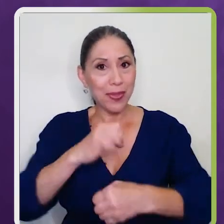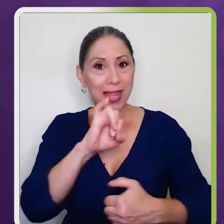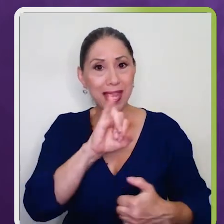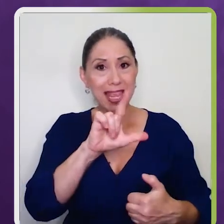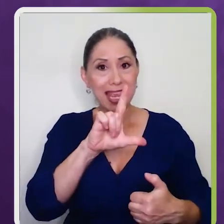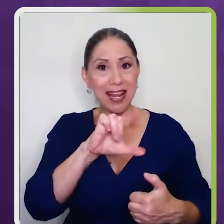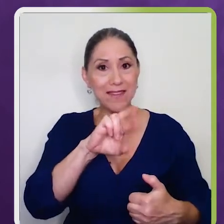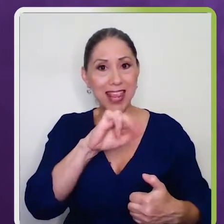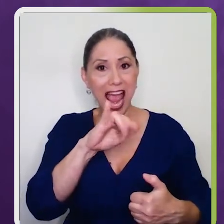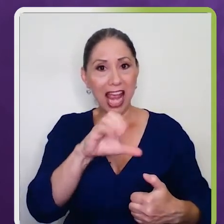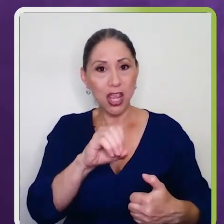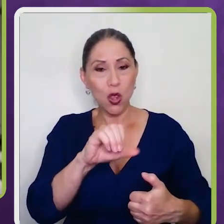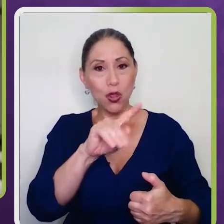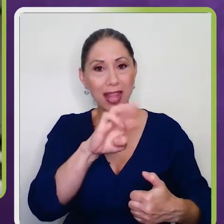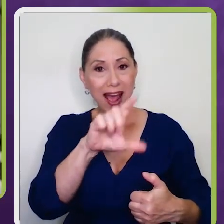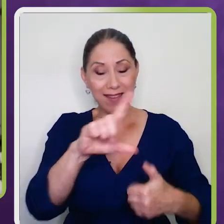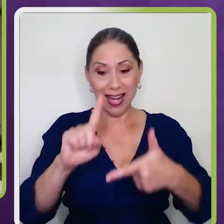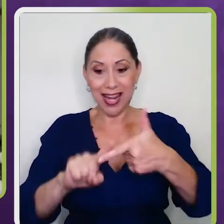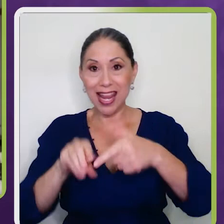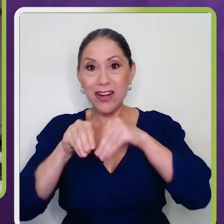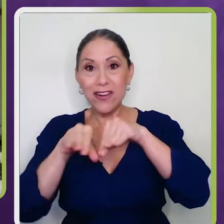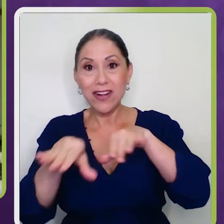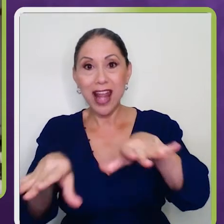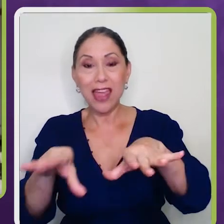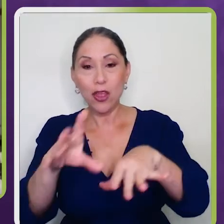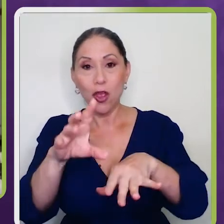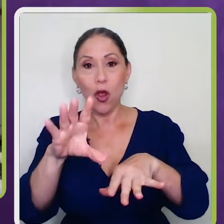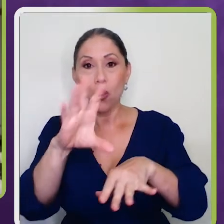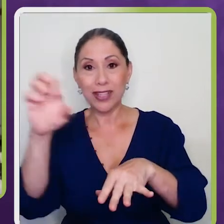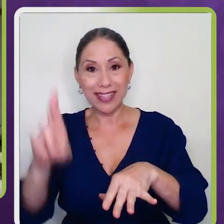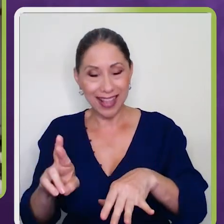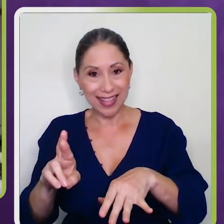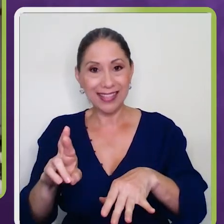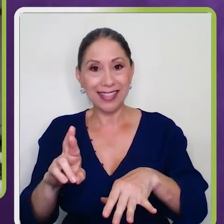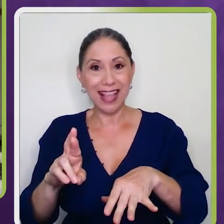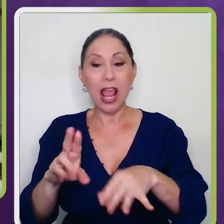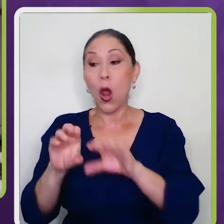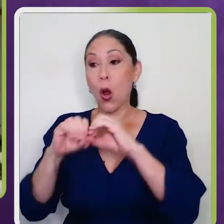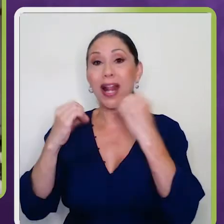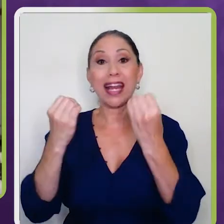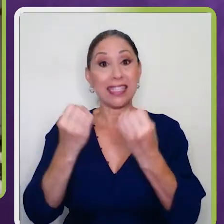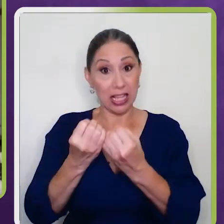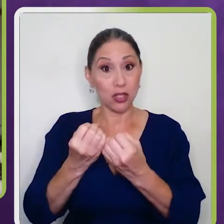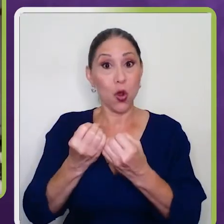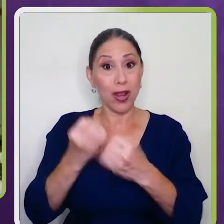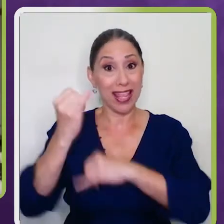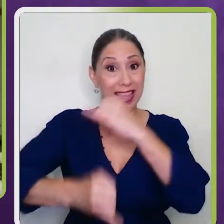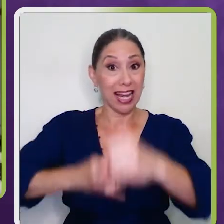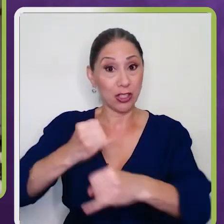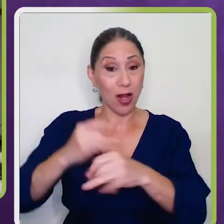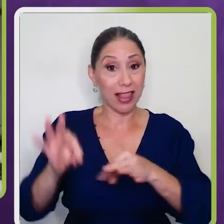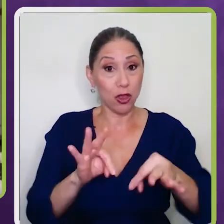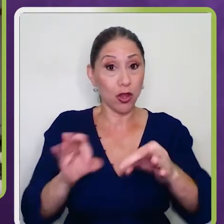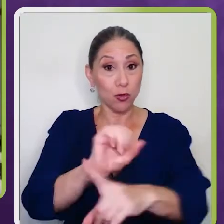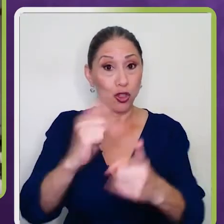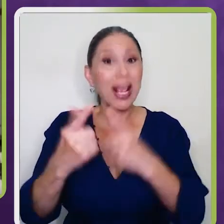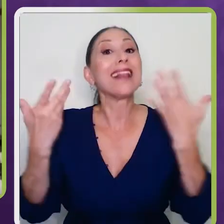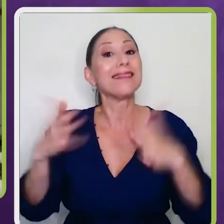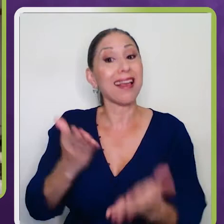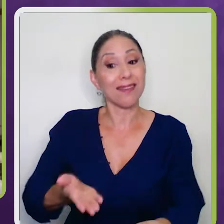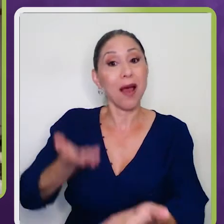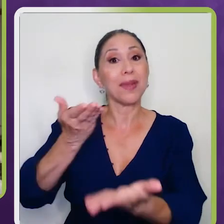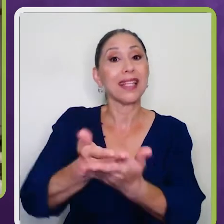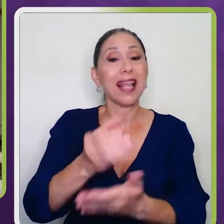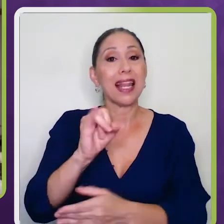la Red Costarricense con la Organización Internacional de Turismo Social. Se le va a presentar también al ICT, ya está con